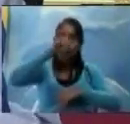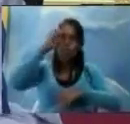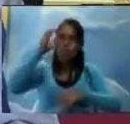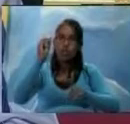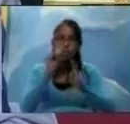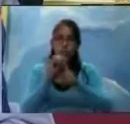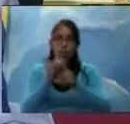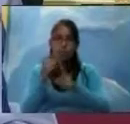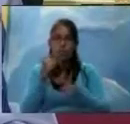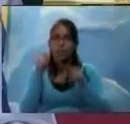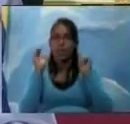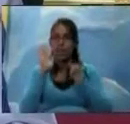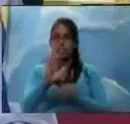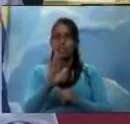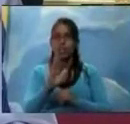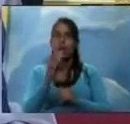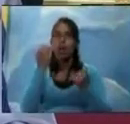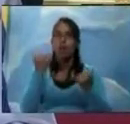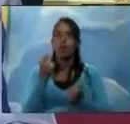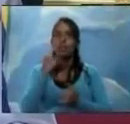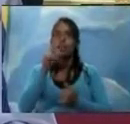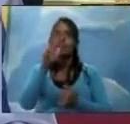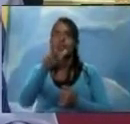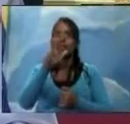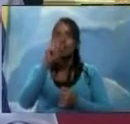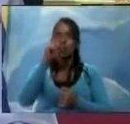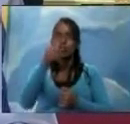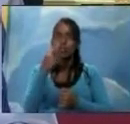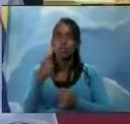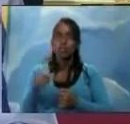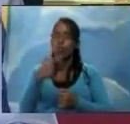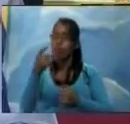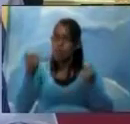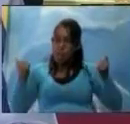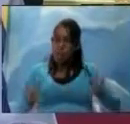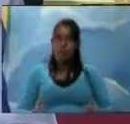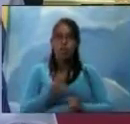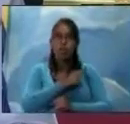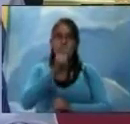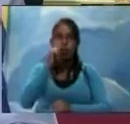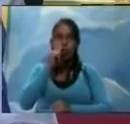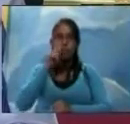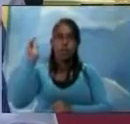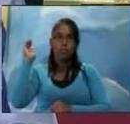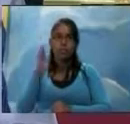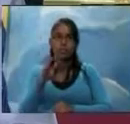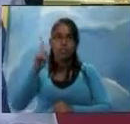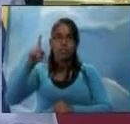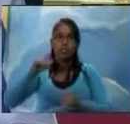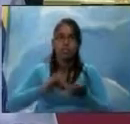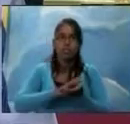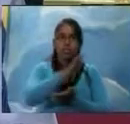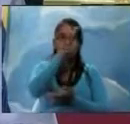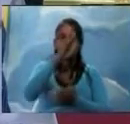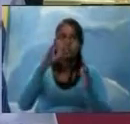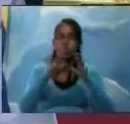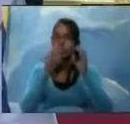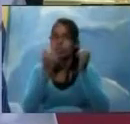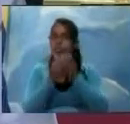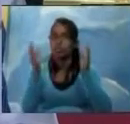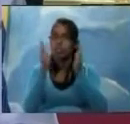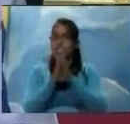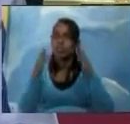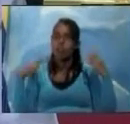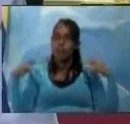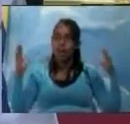y nos diga esta palabra. Ahora dice el 31, cuando el Hijo del Hombre venga en su gloria y todos sus santos